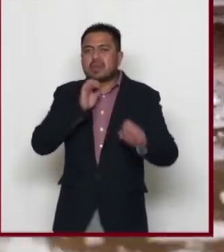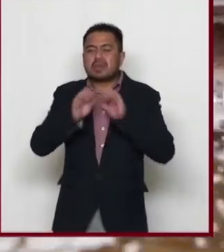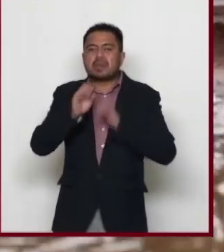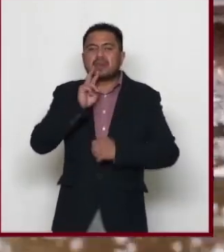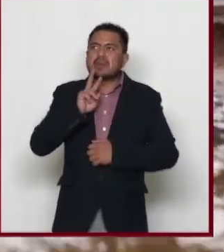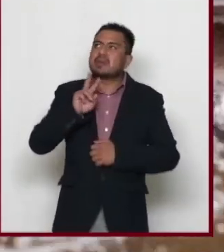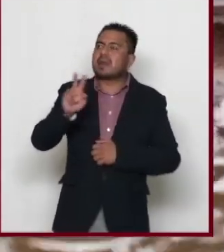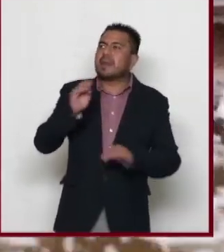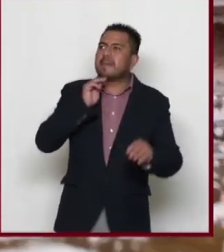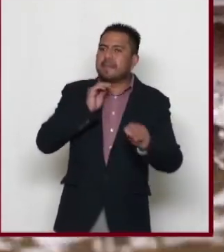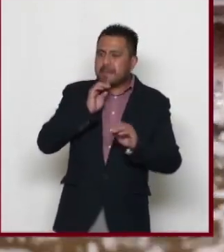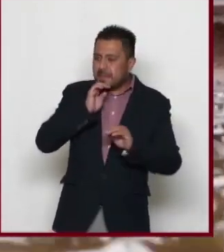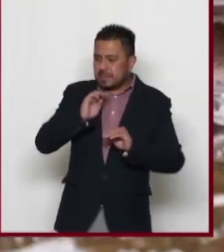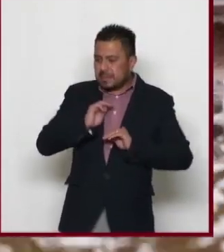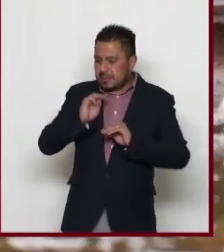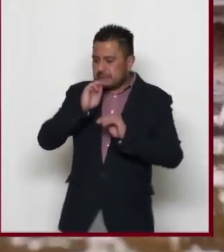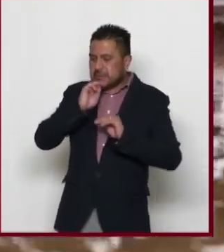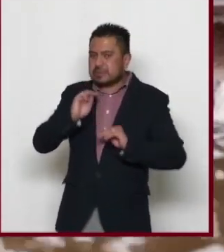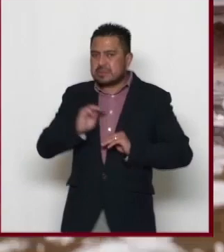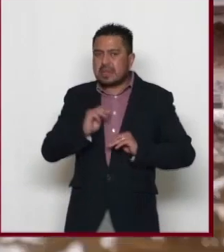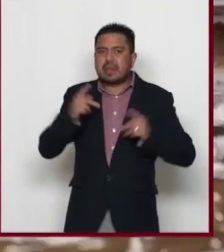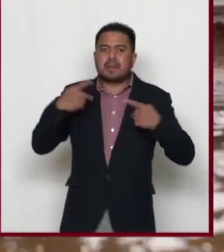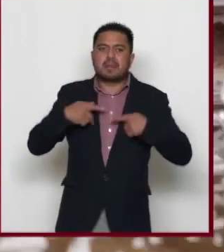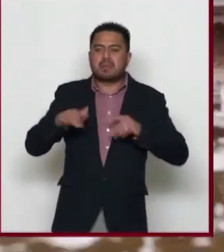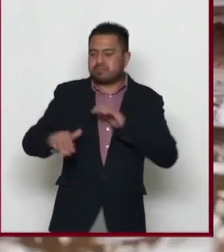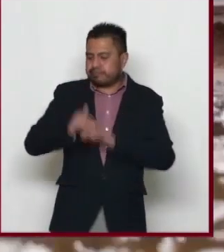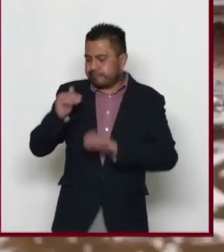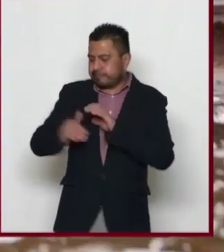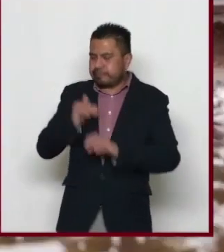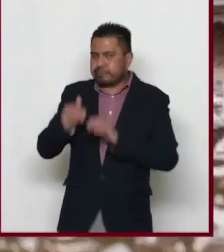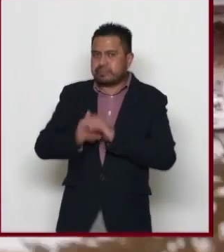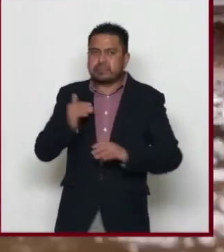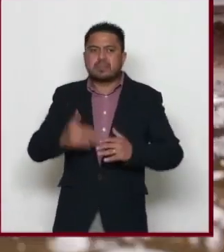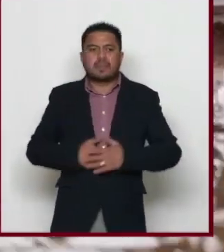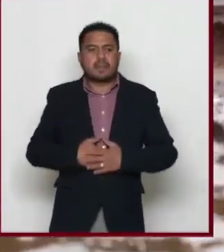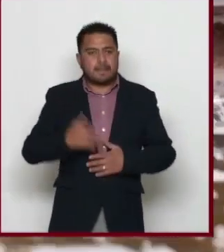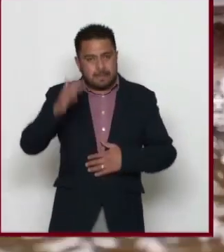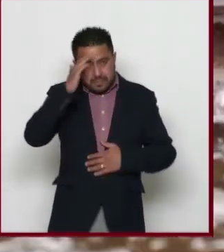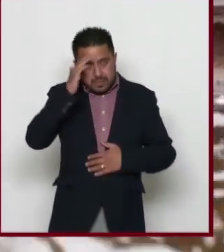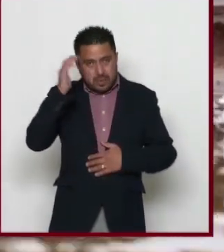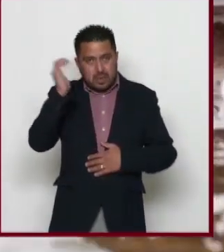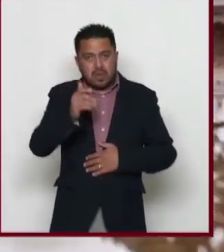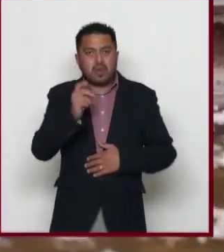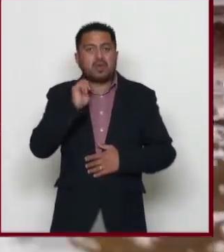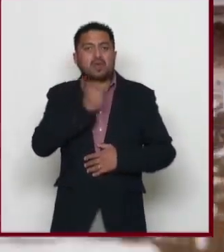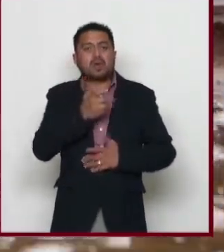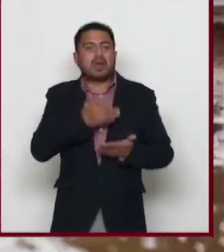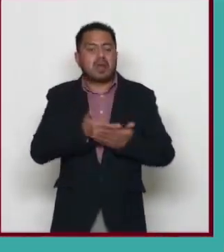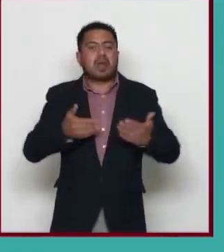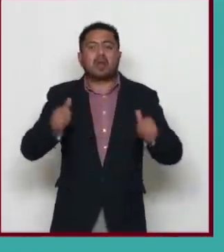terminando, pero antes de ver nuestra última entrevista, leamos los mensajes que el público nos ha hecho llegar.